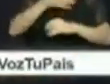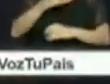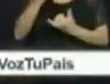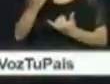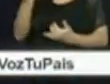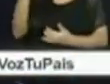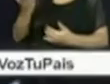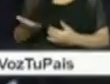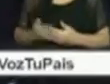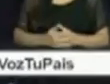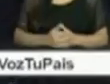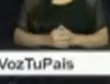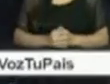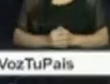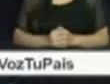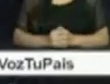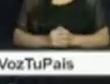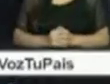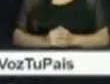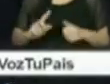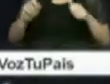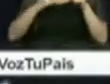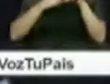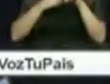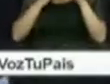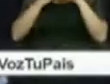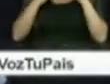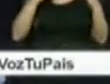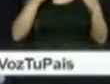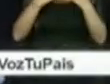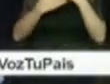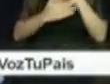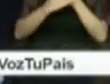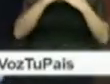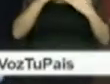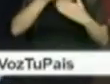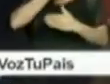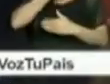encuentra? Bueno, primero, muchas gracias por la entrevista.